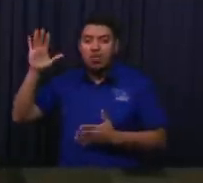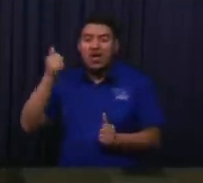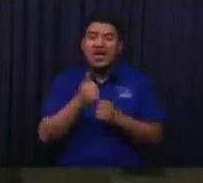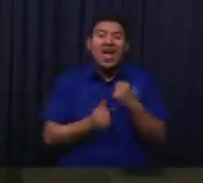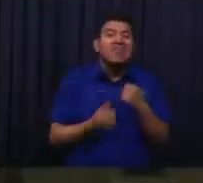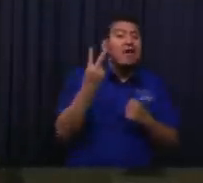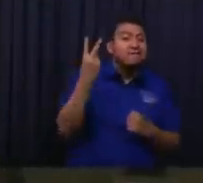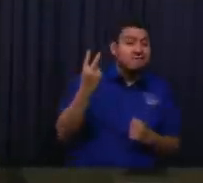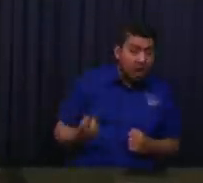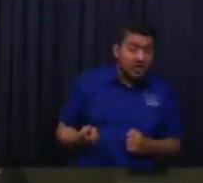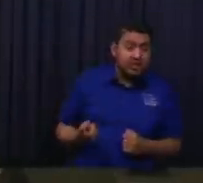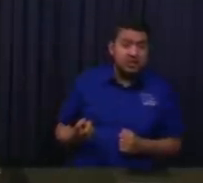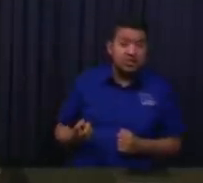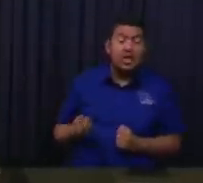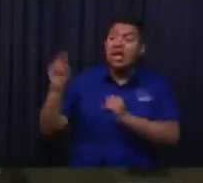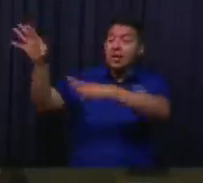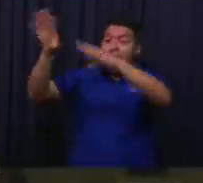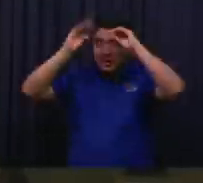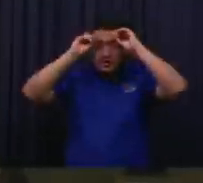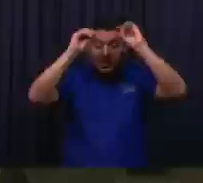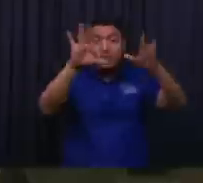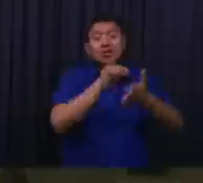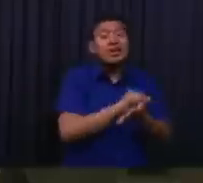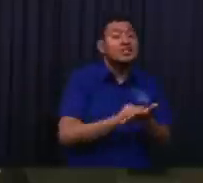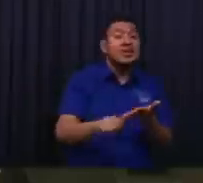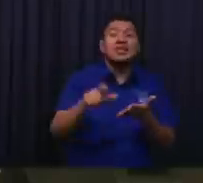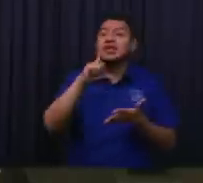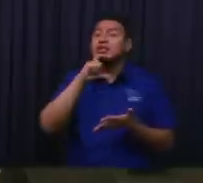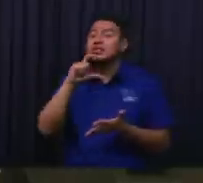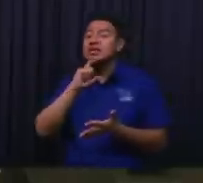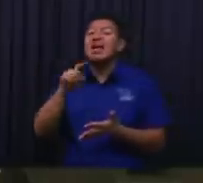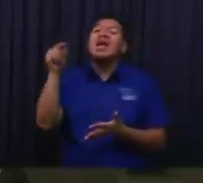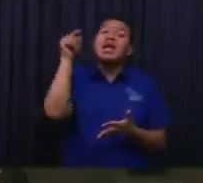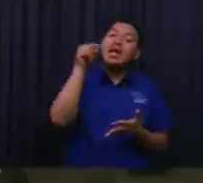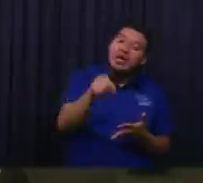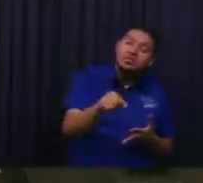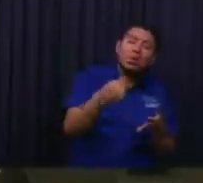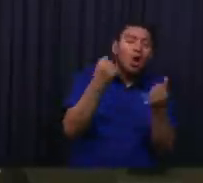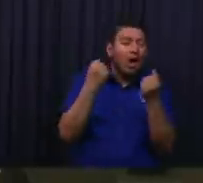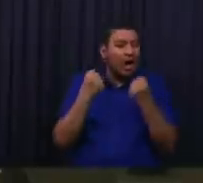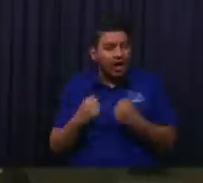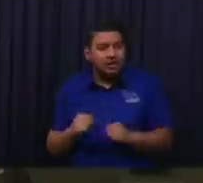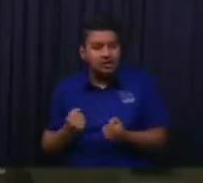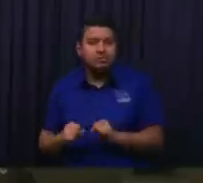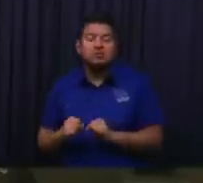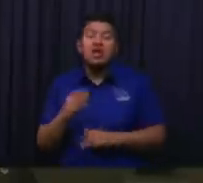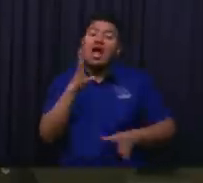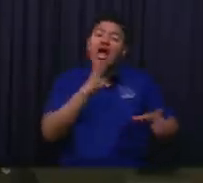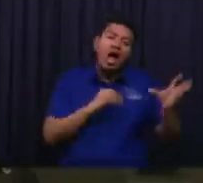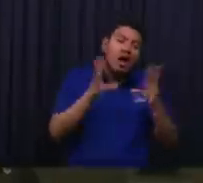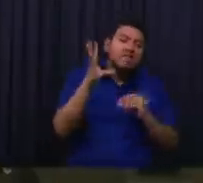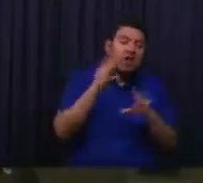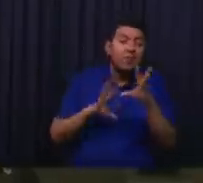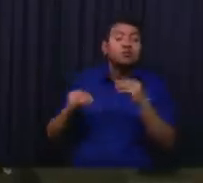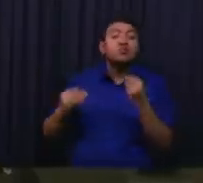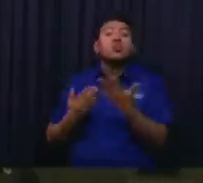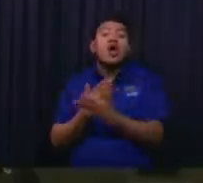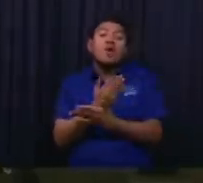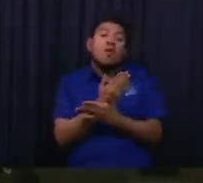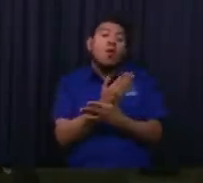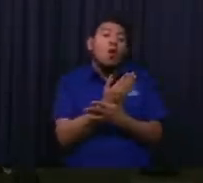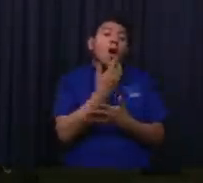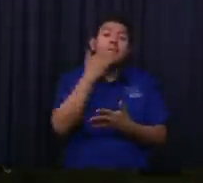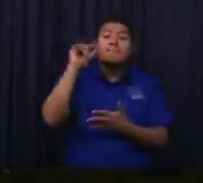cada vez que ministramos la cena del Señor, eso es lo que hacemos. Hablamos del nuevo pacto para